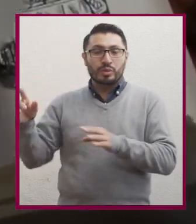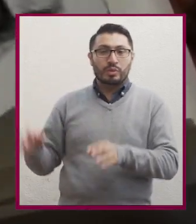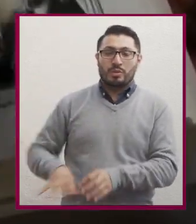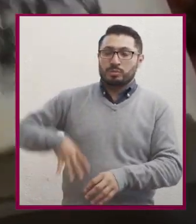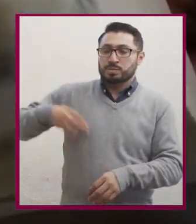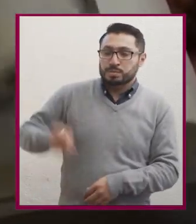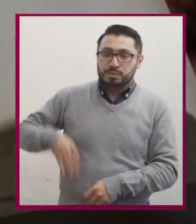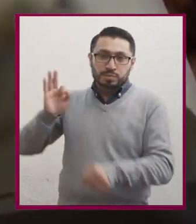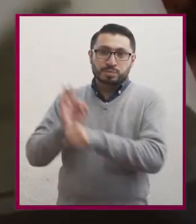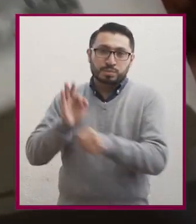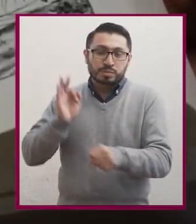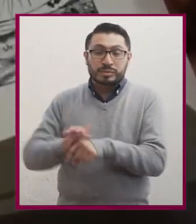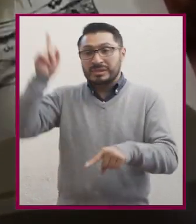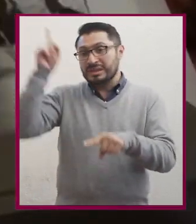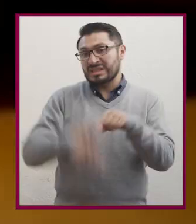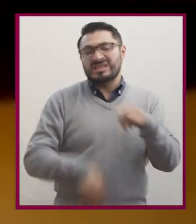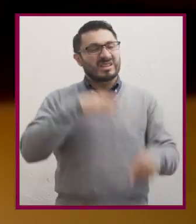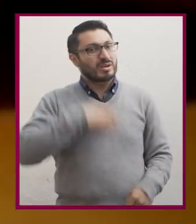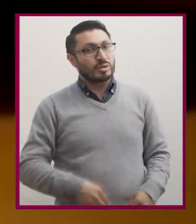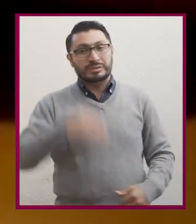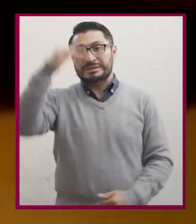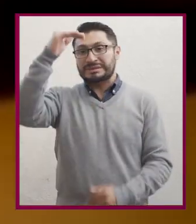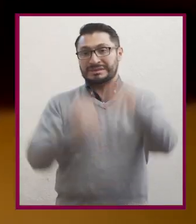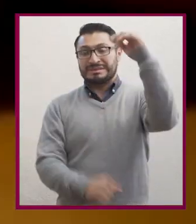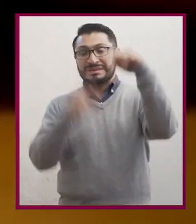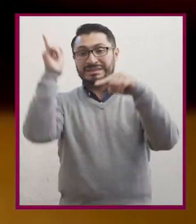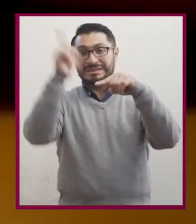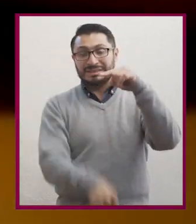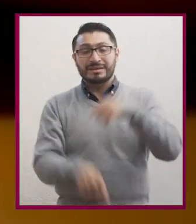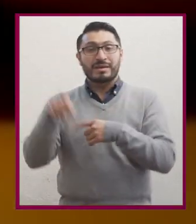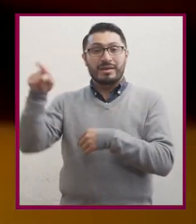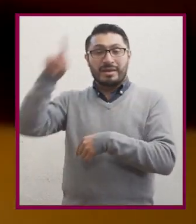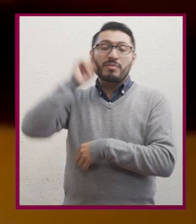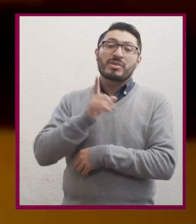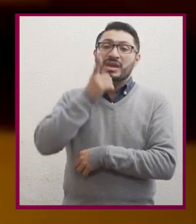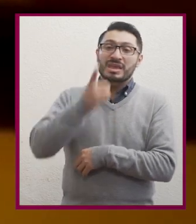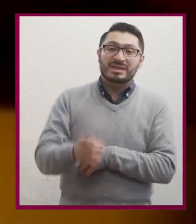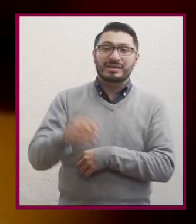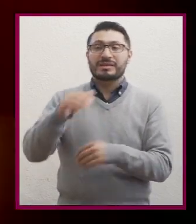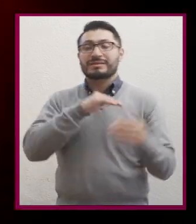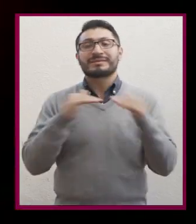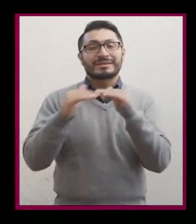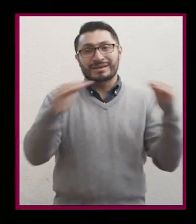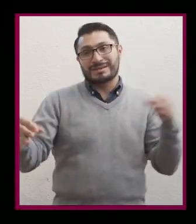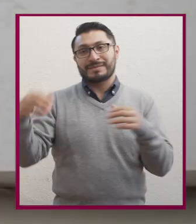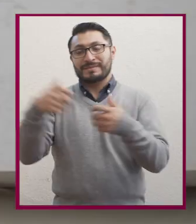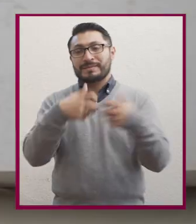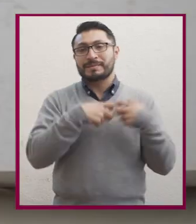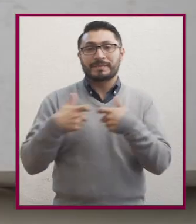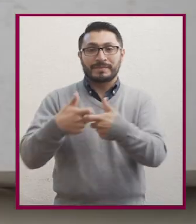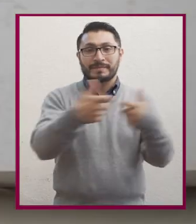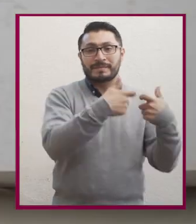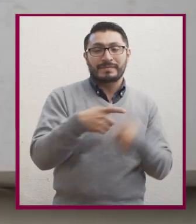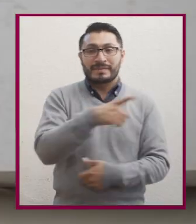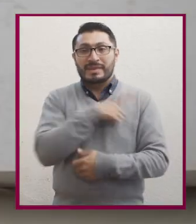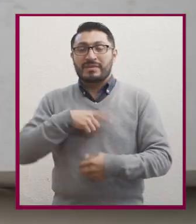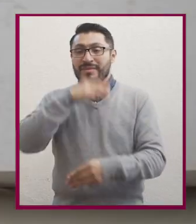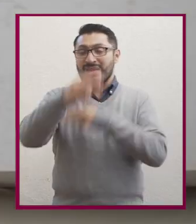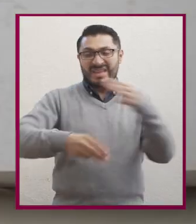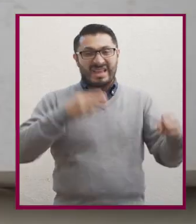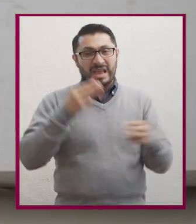la injusticia y la desigualdad. De Gaugue dijo que la solidaridad y la cooperación debían predominar en el